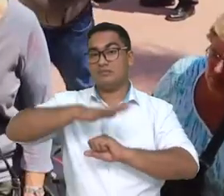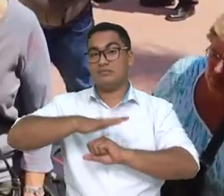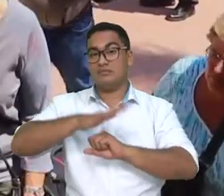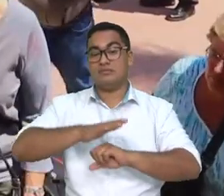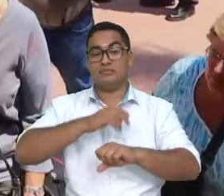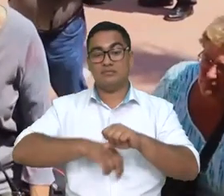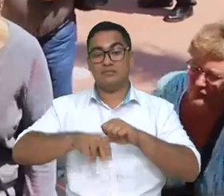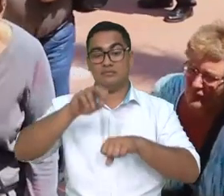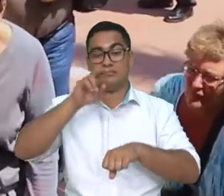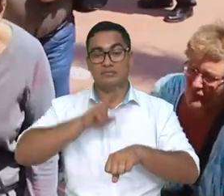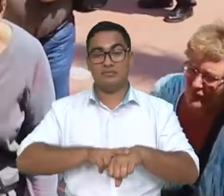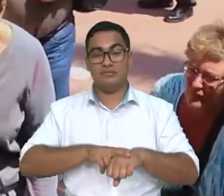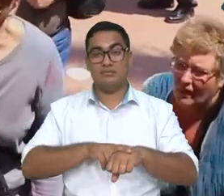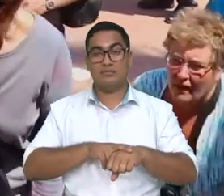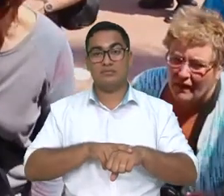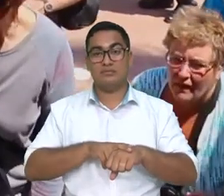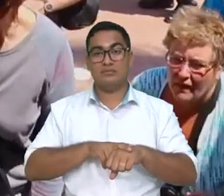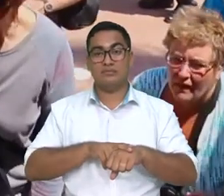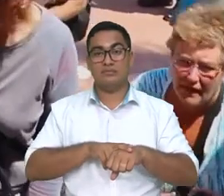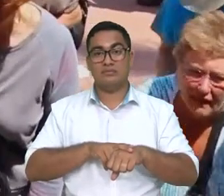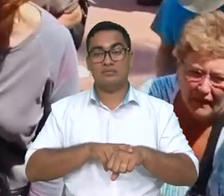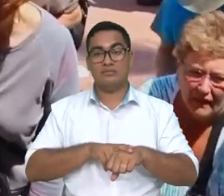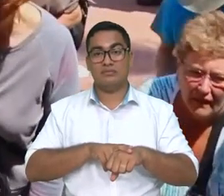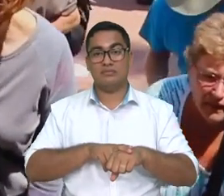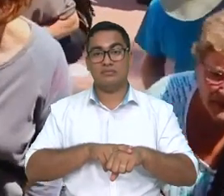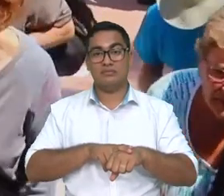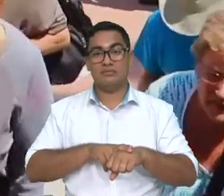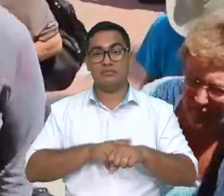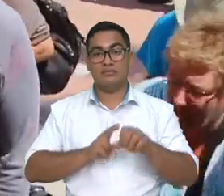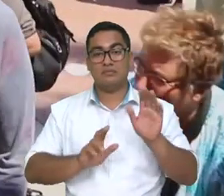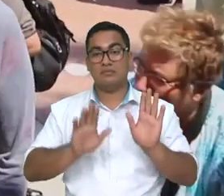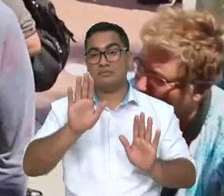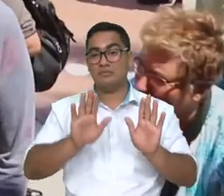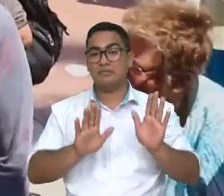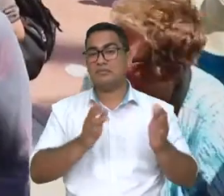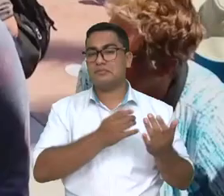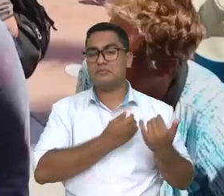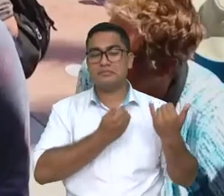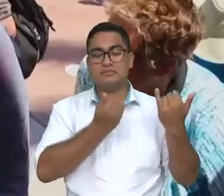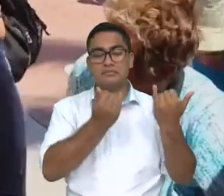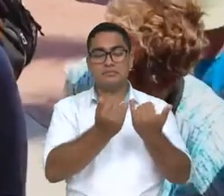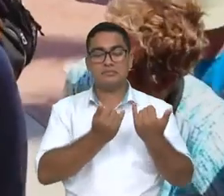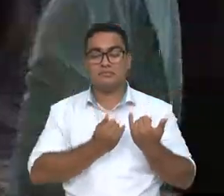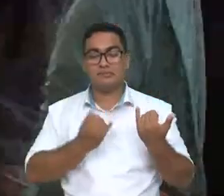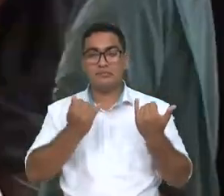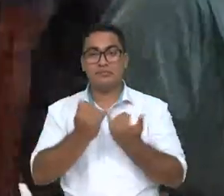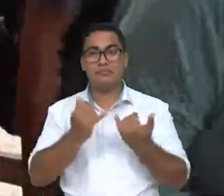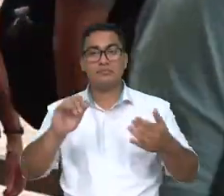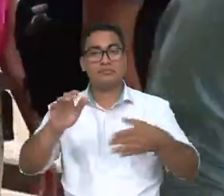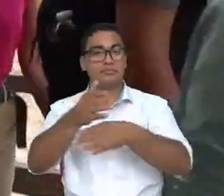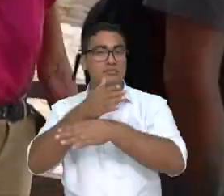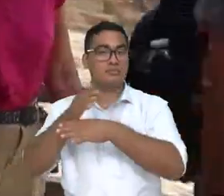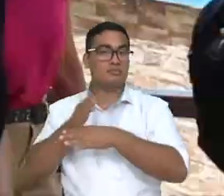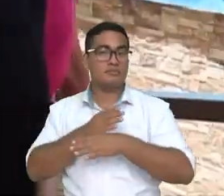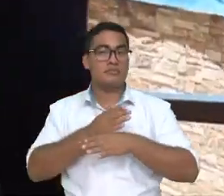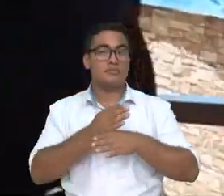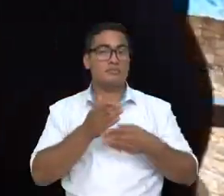nacional donde participan varias instituciones que están